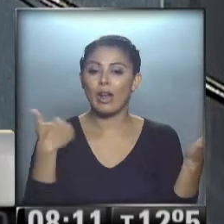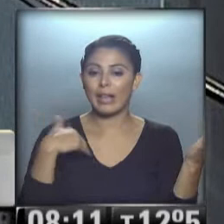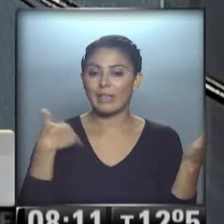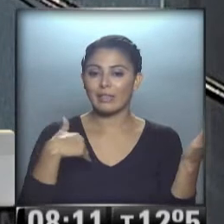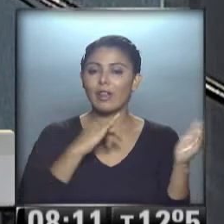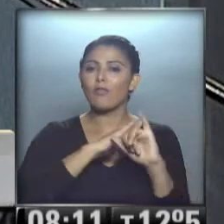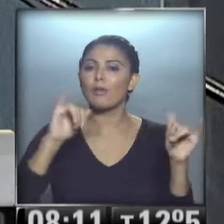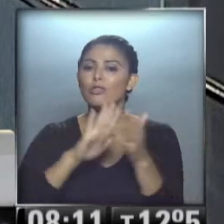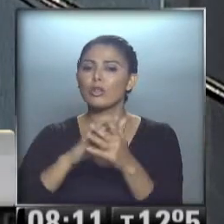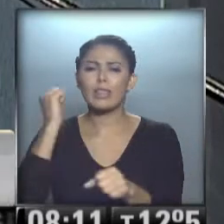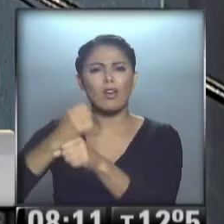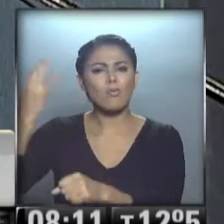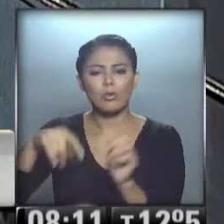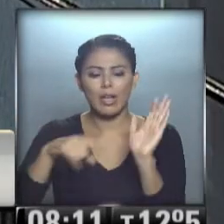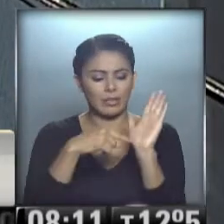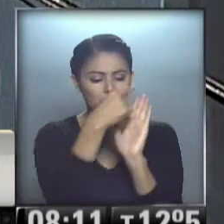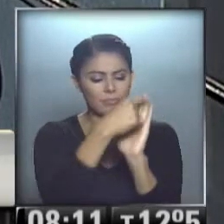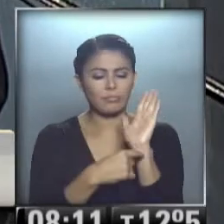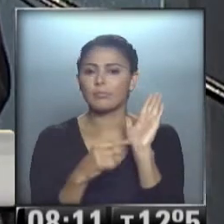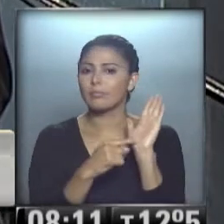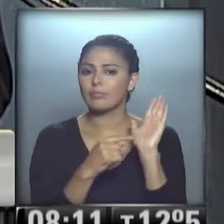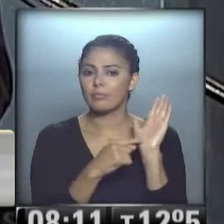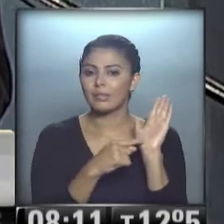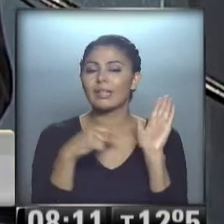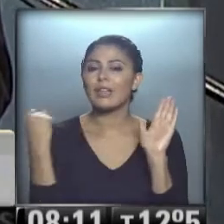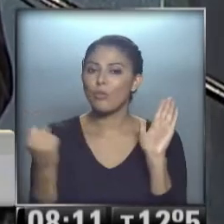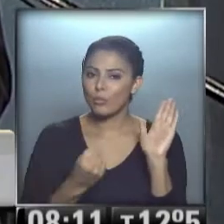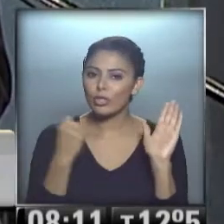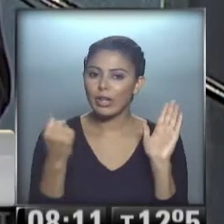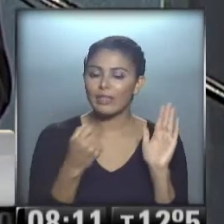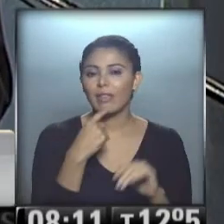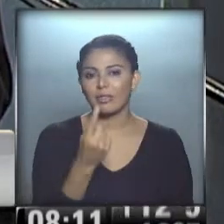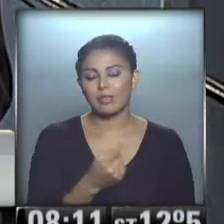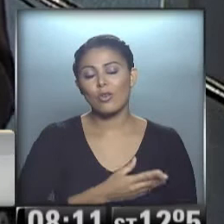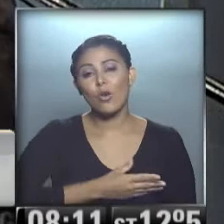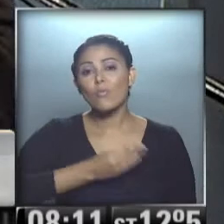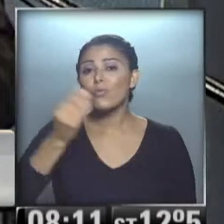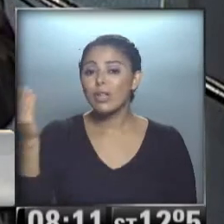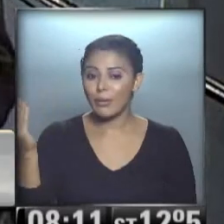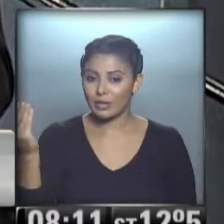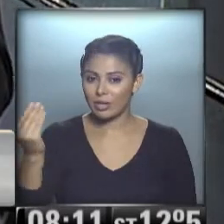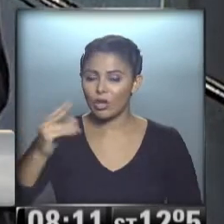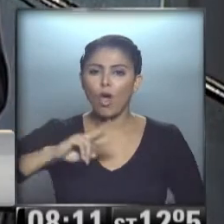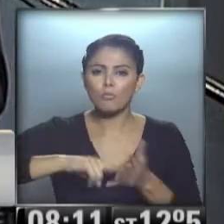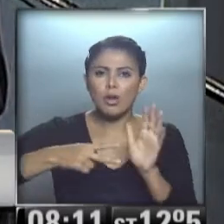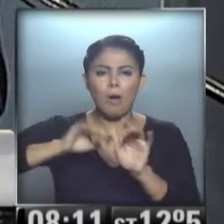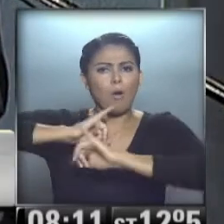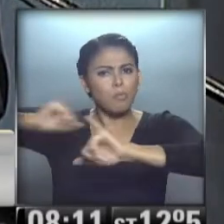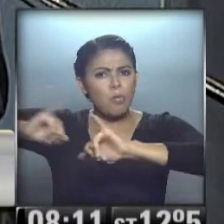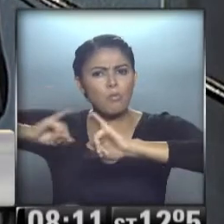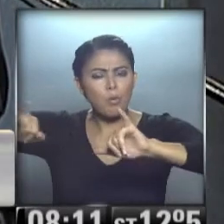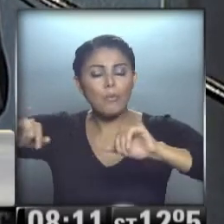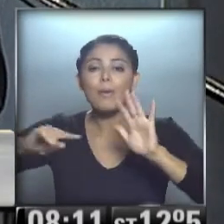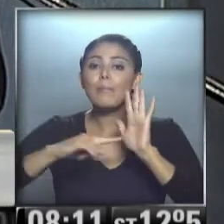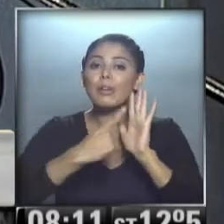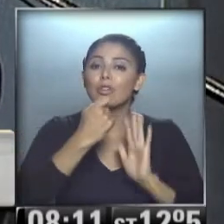fue esto. O sea, es importante remarcar que muchas veces los problemas se amplifican, pero cuando